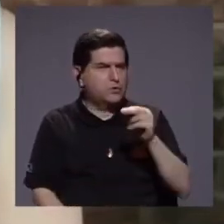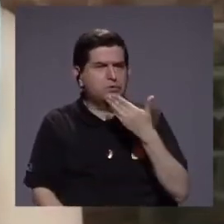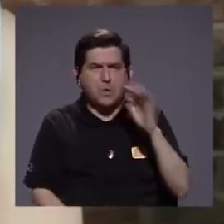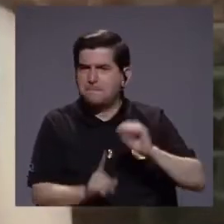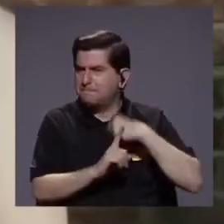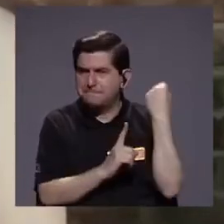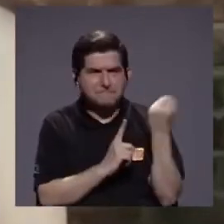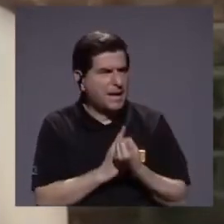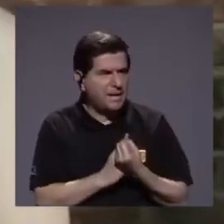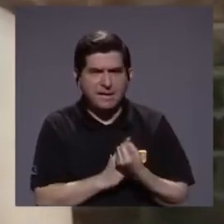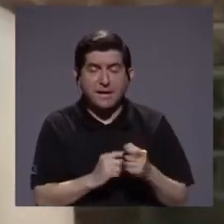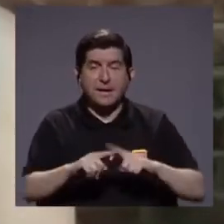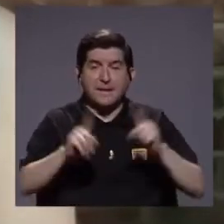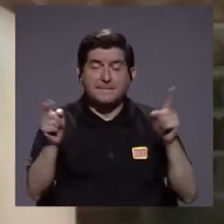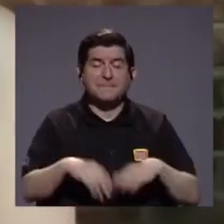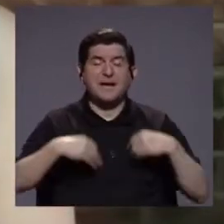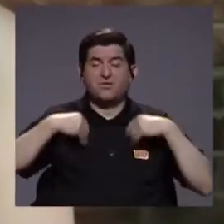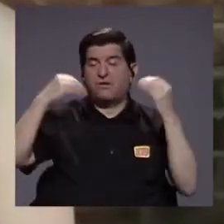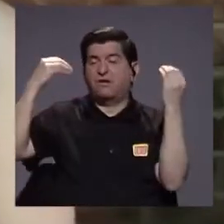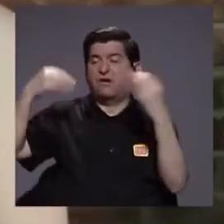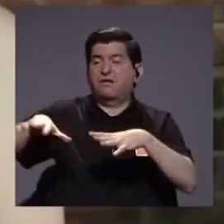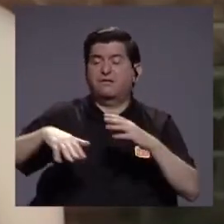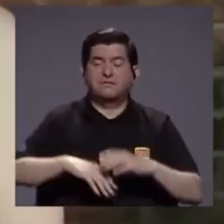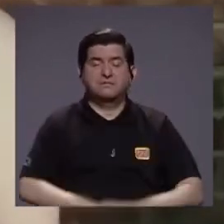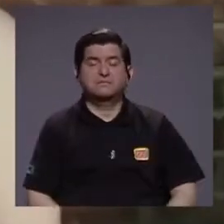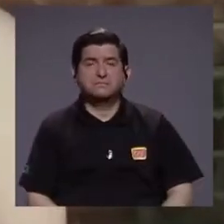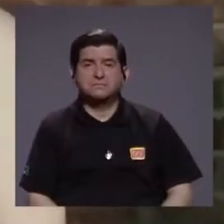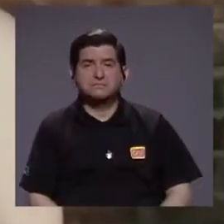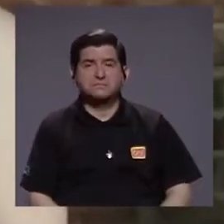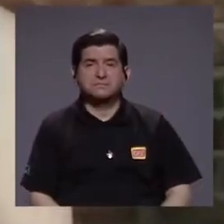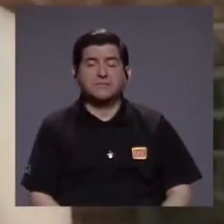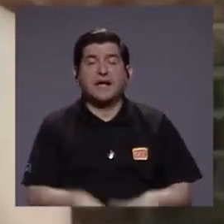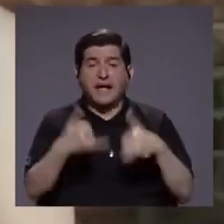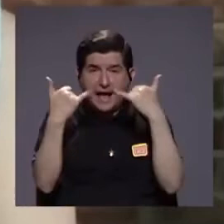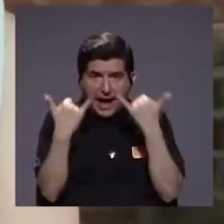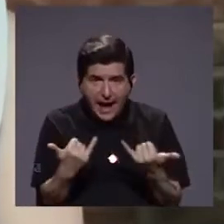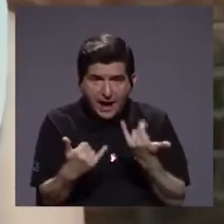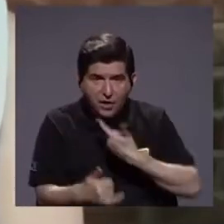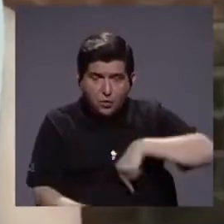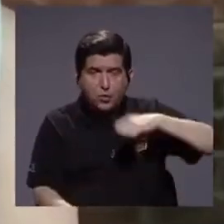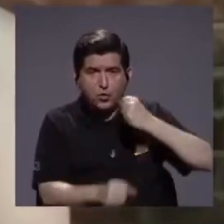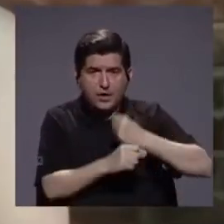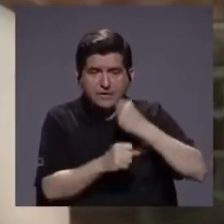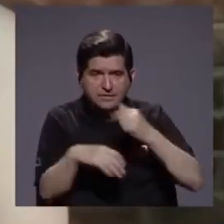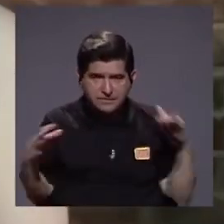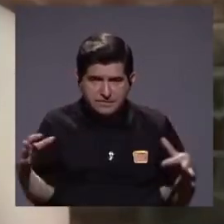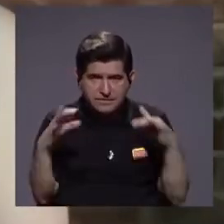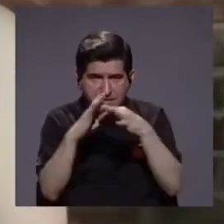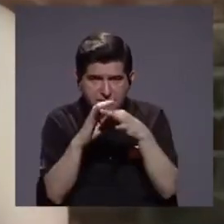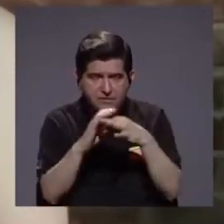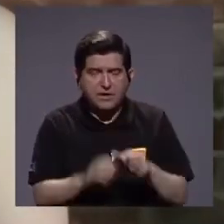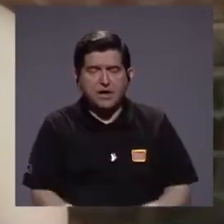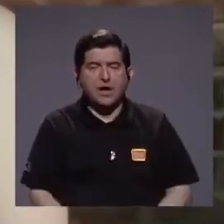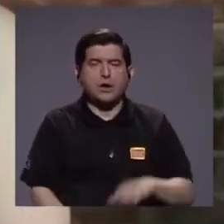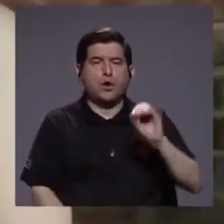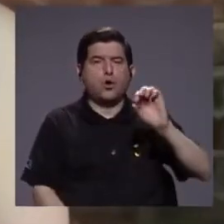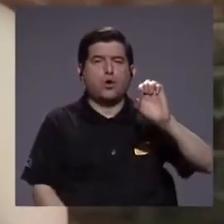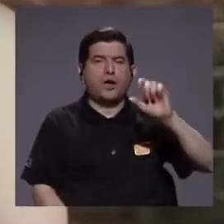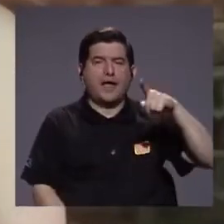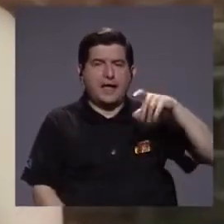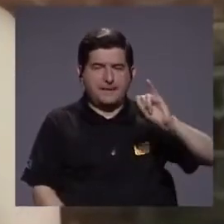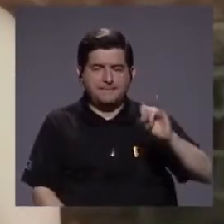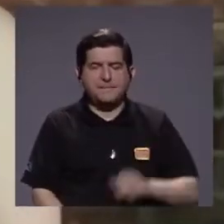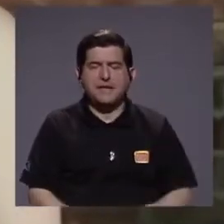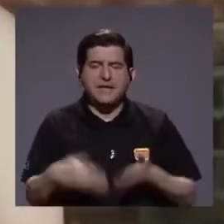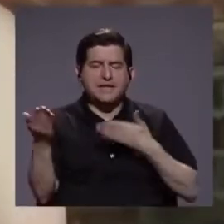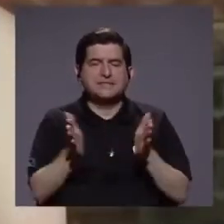malas condiciones, pero están abandonados. Entonces aquí es donde podemos trabajar en conjunto con OEPI, con